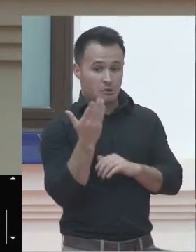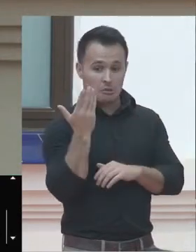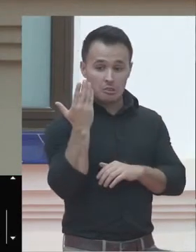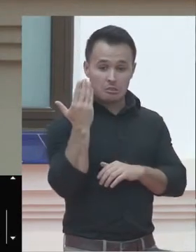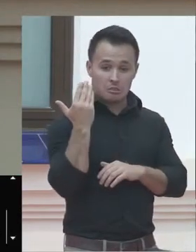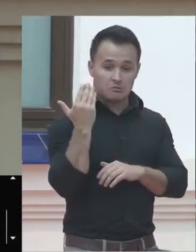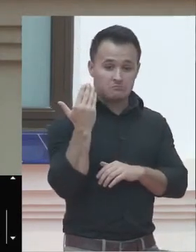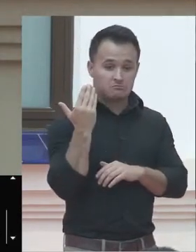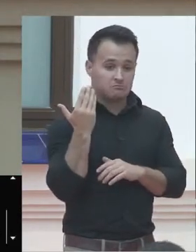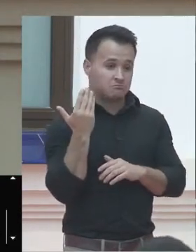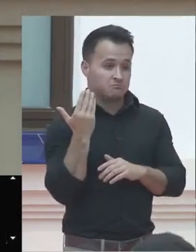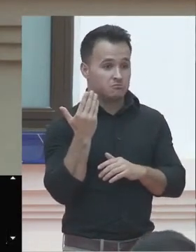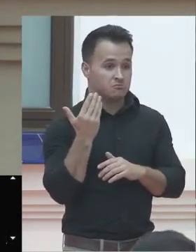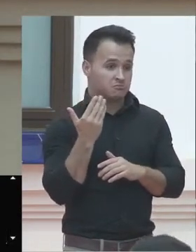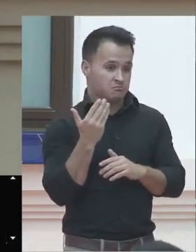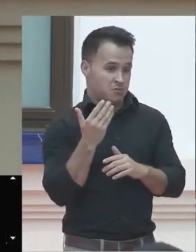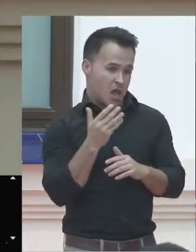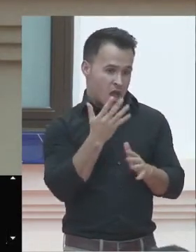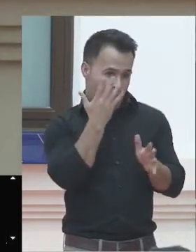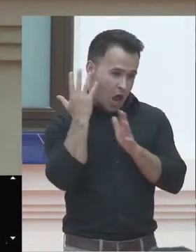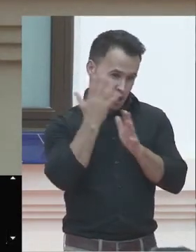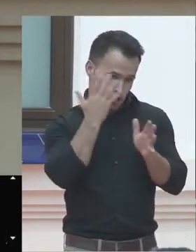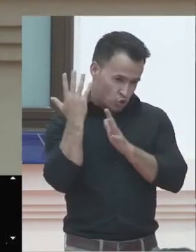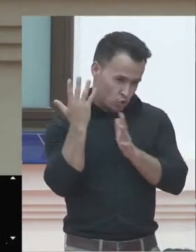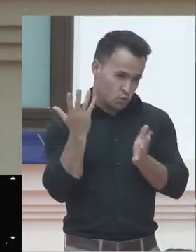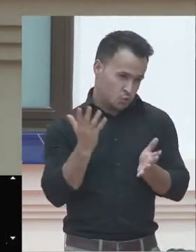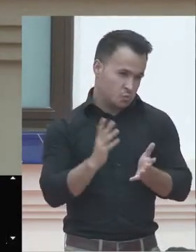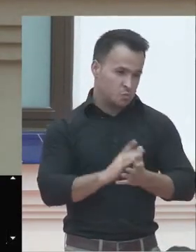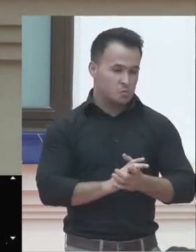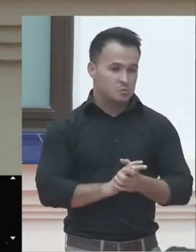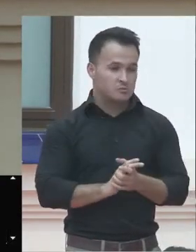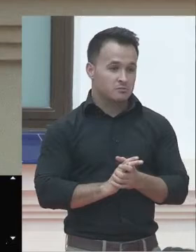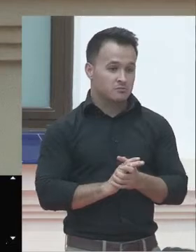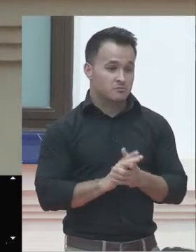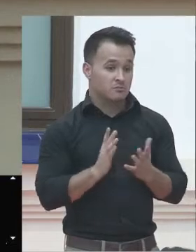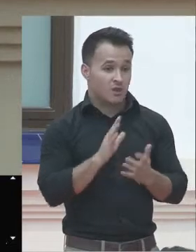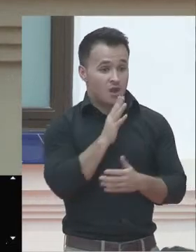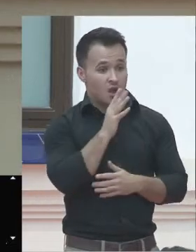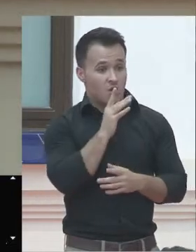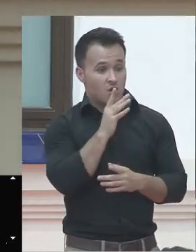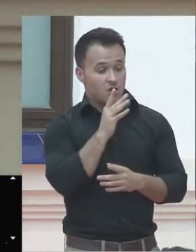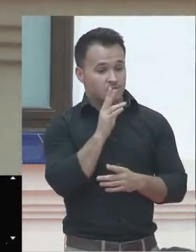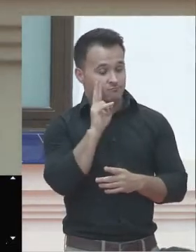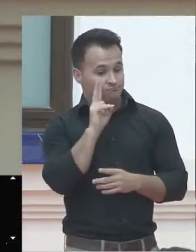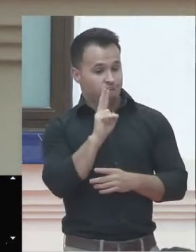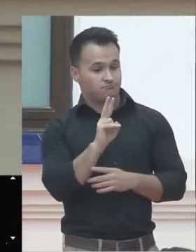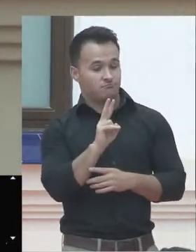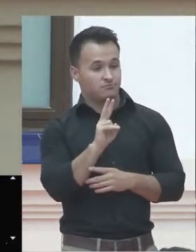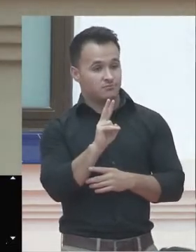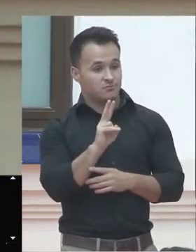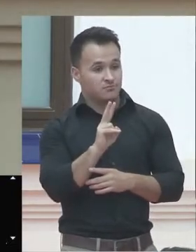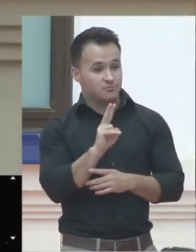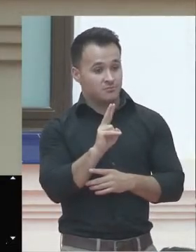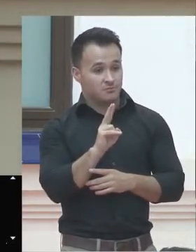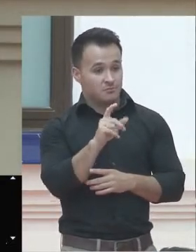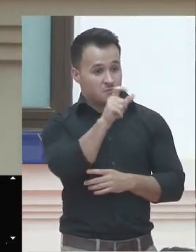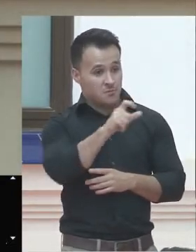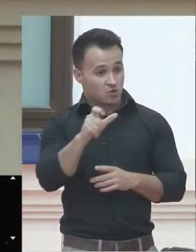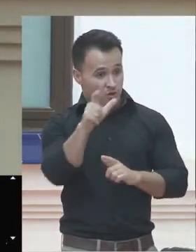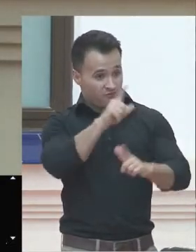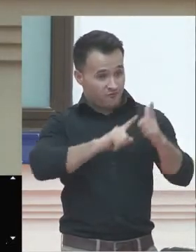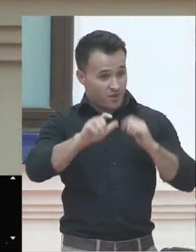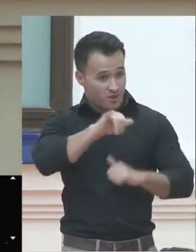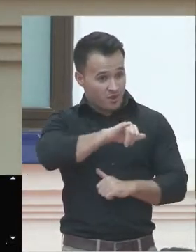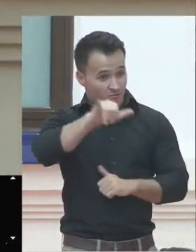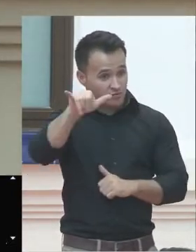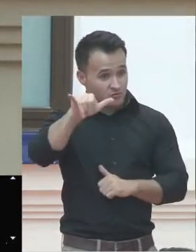últimos lustros, pero nos encontramos con que nuestros pasajeros